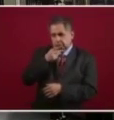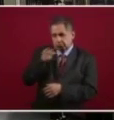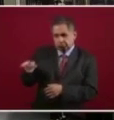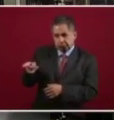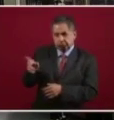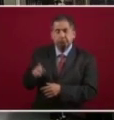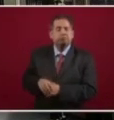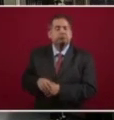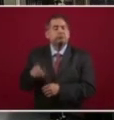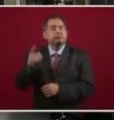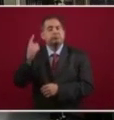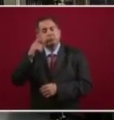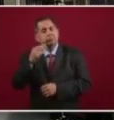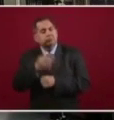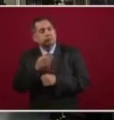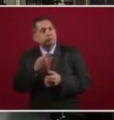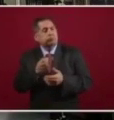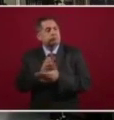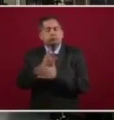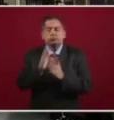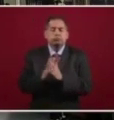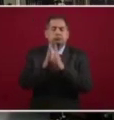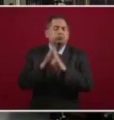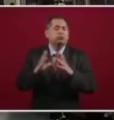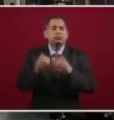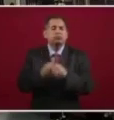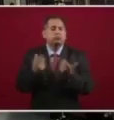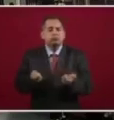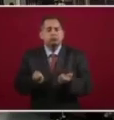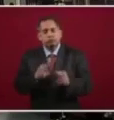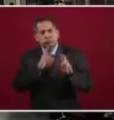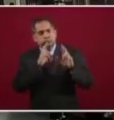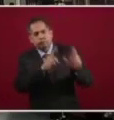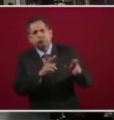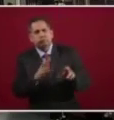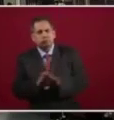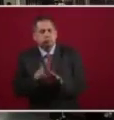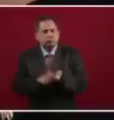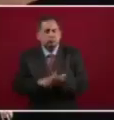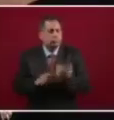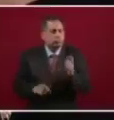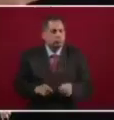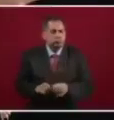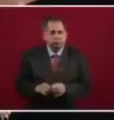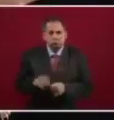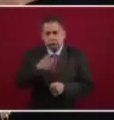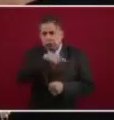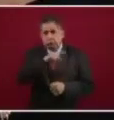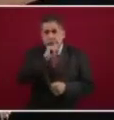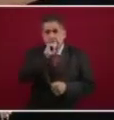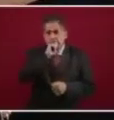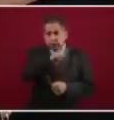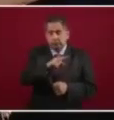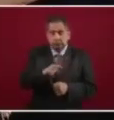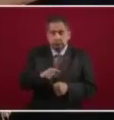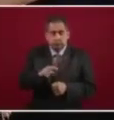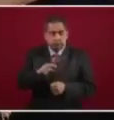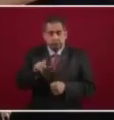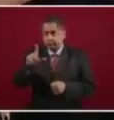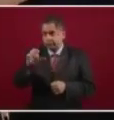caso. Entonces, la respuesta, ¿cuál sería? Porque también ellos tienen la